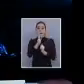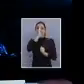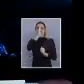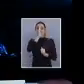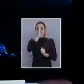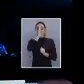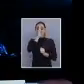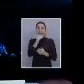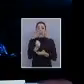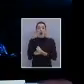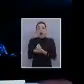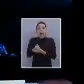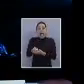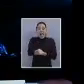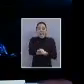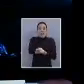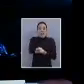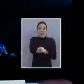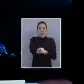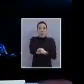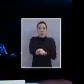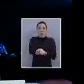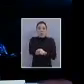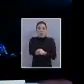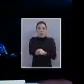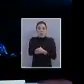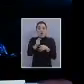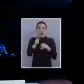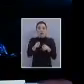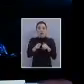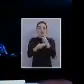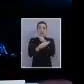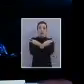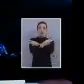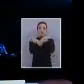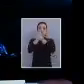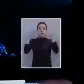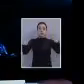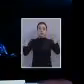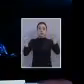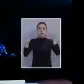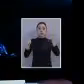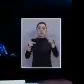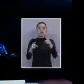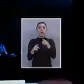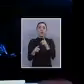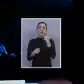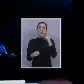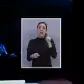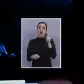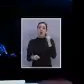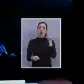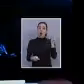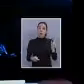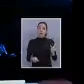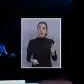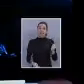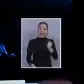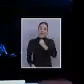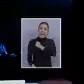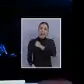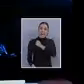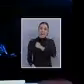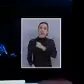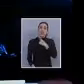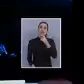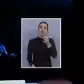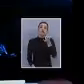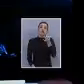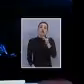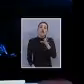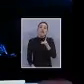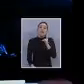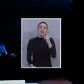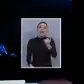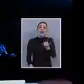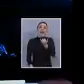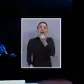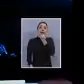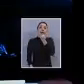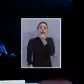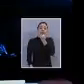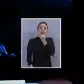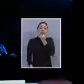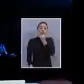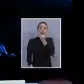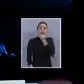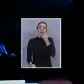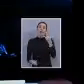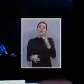perro de asistencia. El hecho se viralizó en las redes sociales, pero el ciudadano de origen canadiense aseguró que solo fue un malentendido